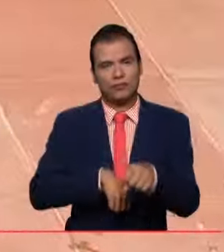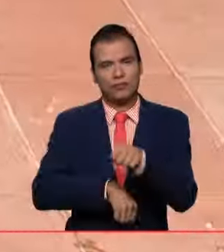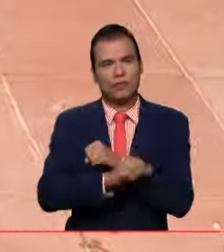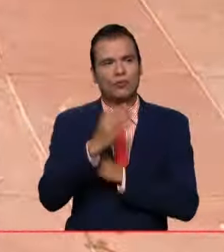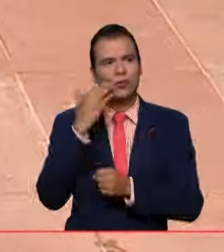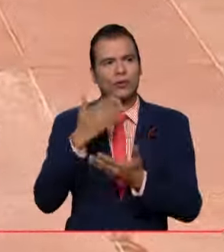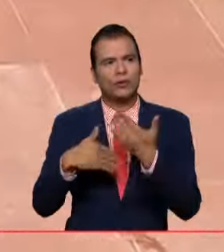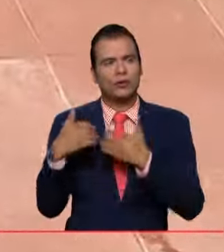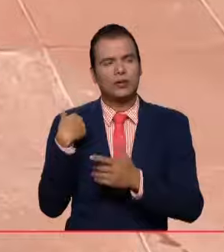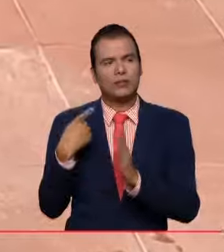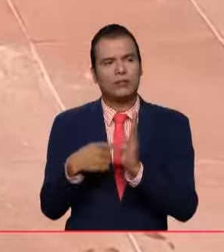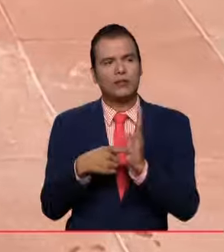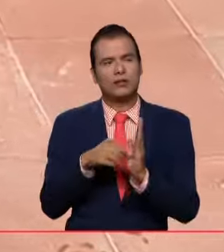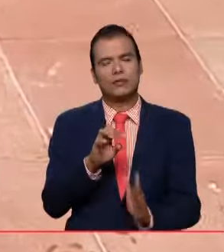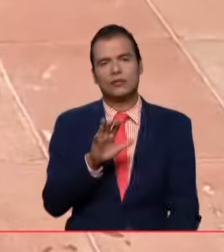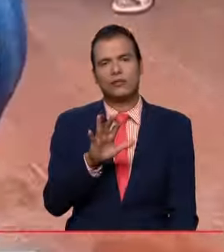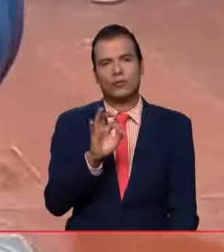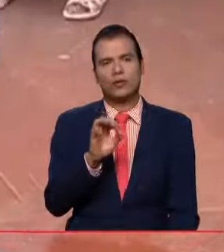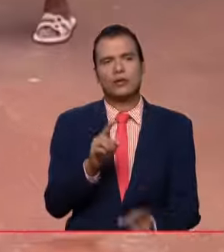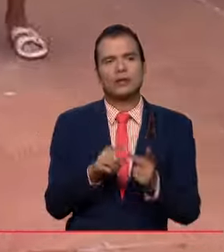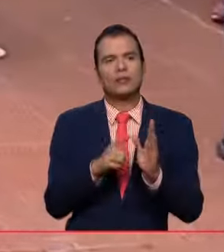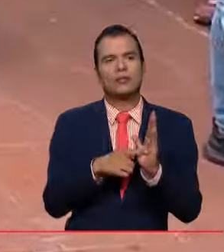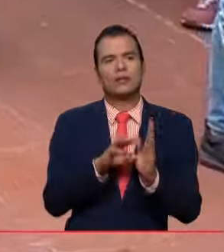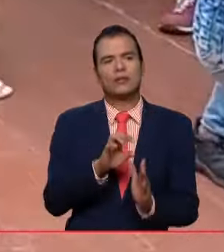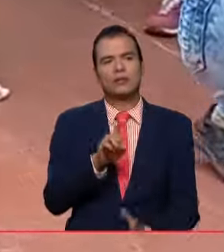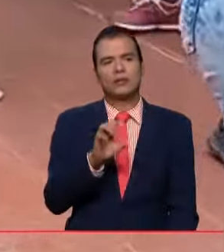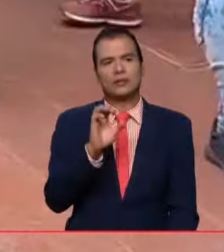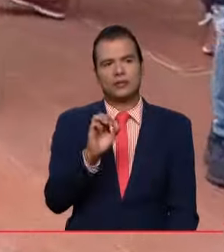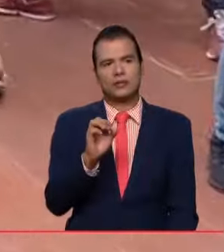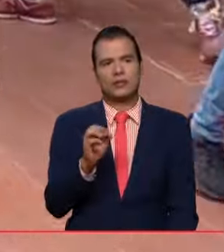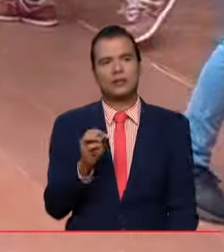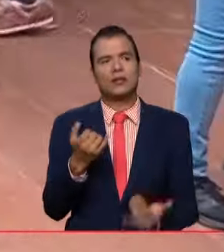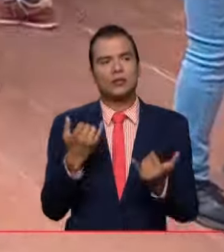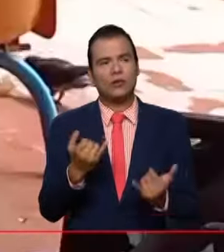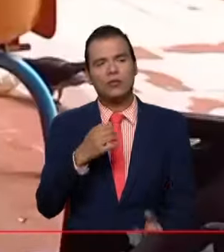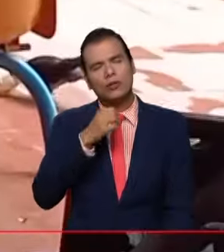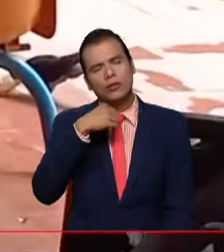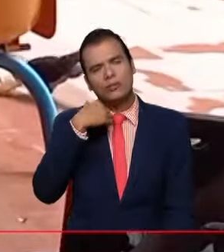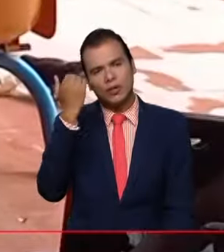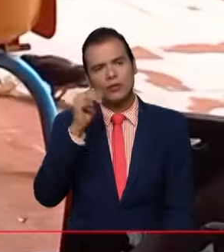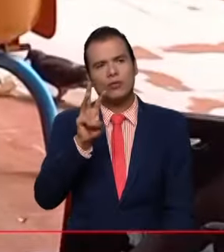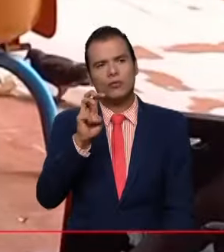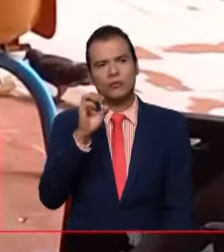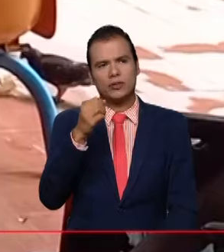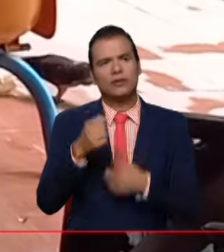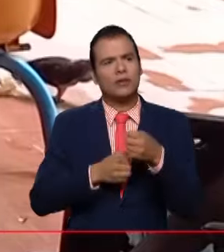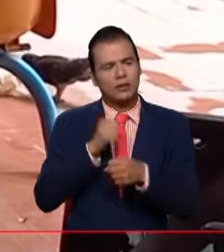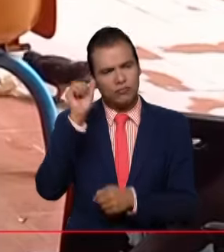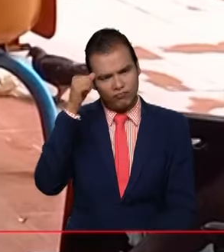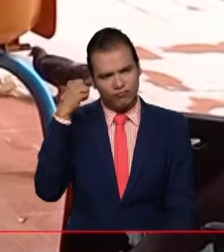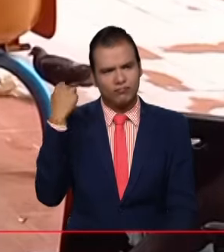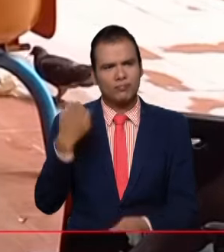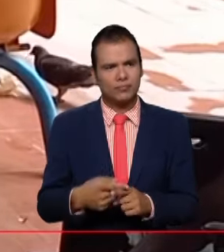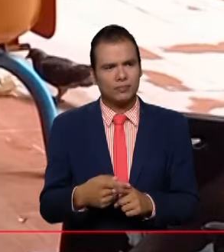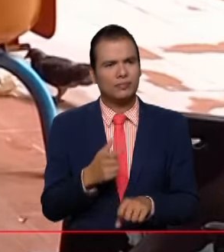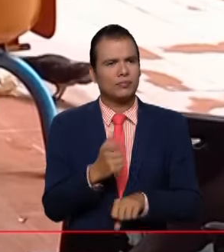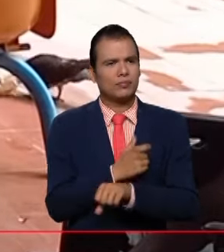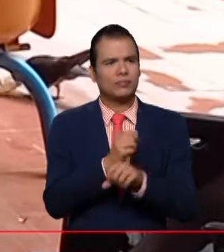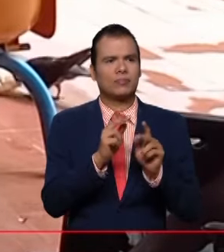de los 50 y 60. Hoy con 87 años, sus recuerdos siguen intactos. Cuando jugaba en el estadio, la